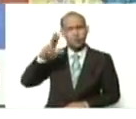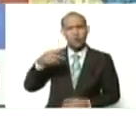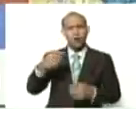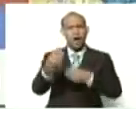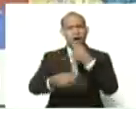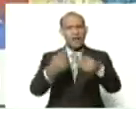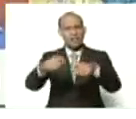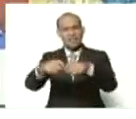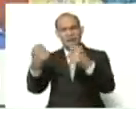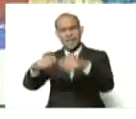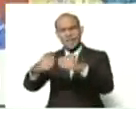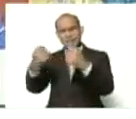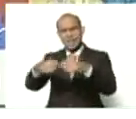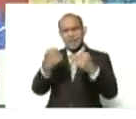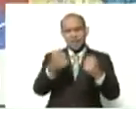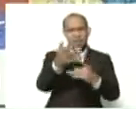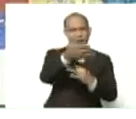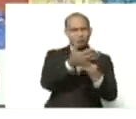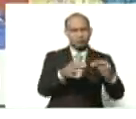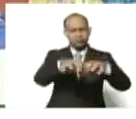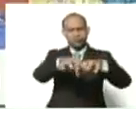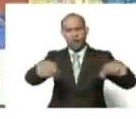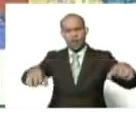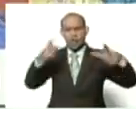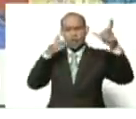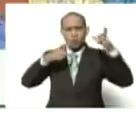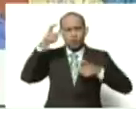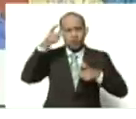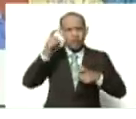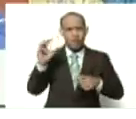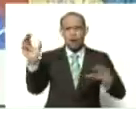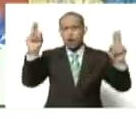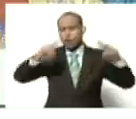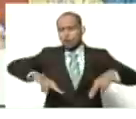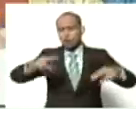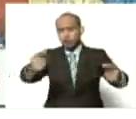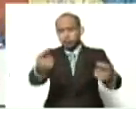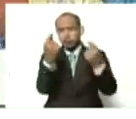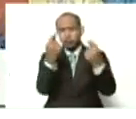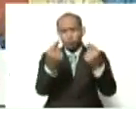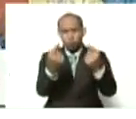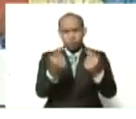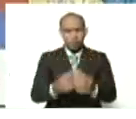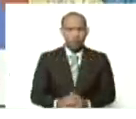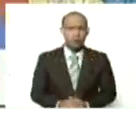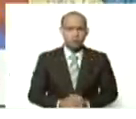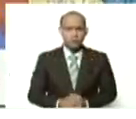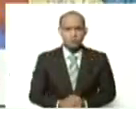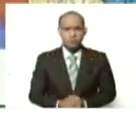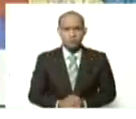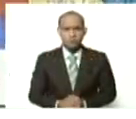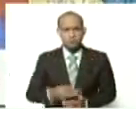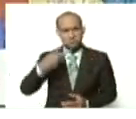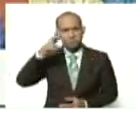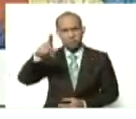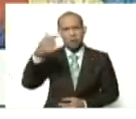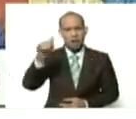fisuras y divisiones dentro del chavismo que no han existido ni existirán. Los